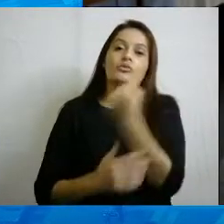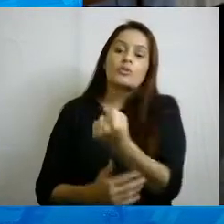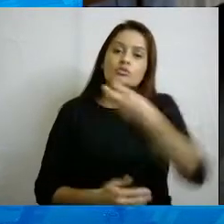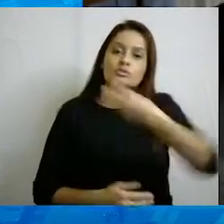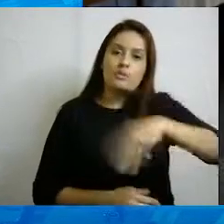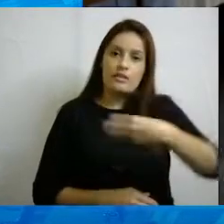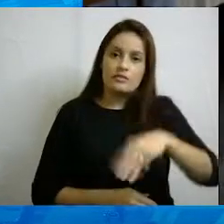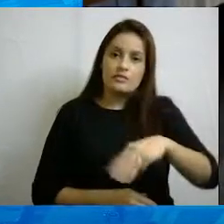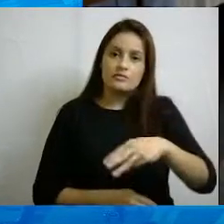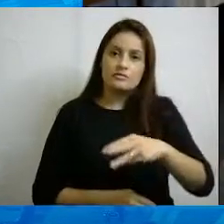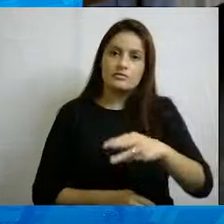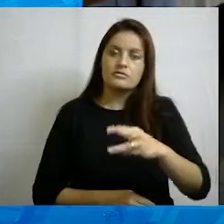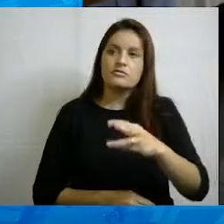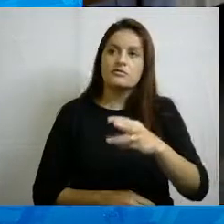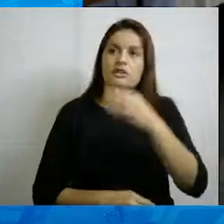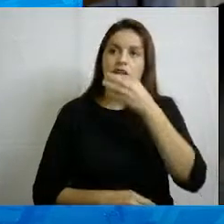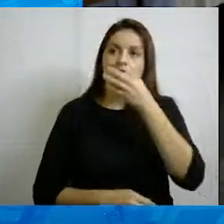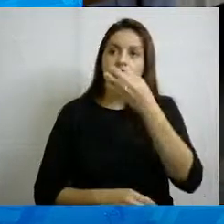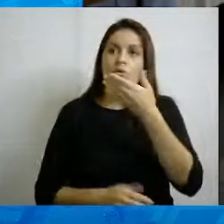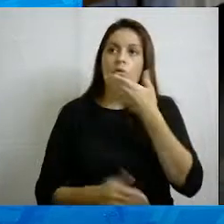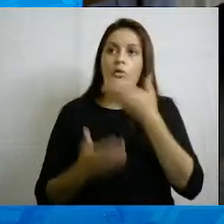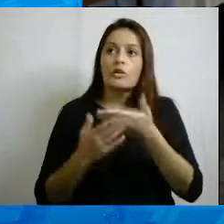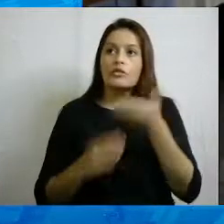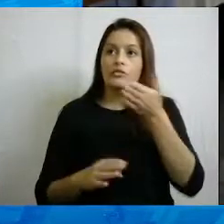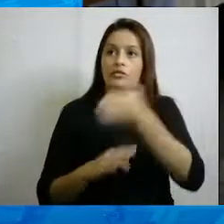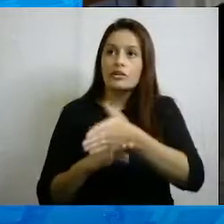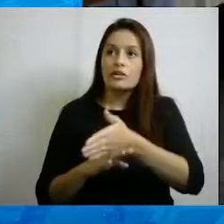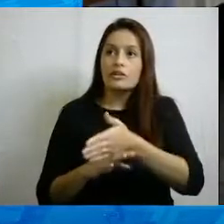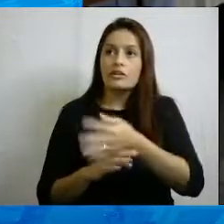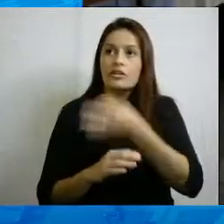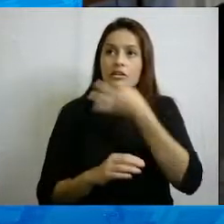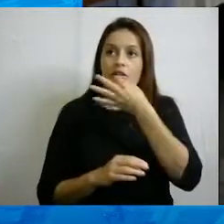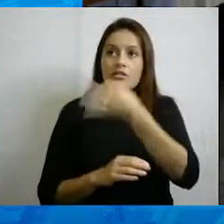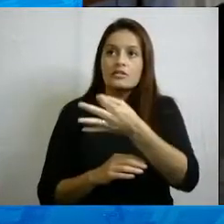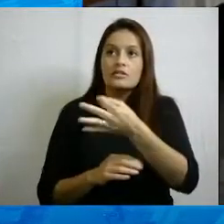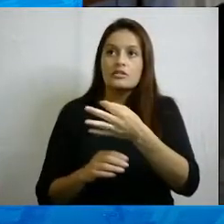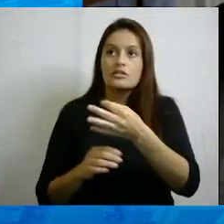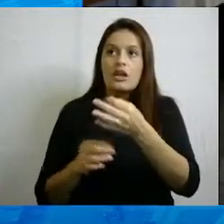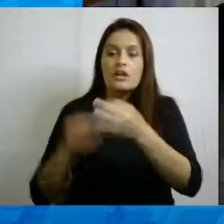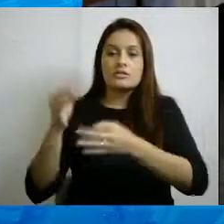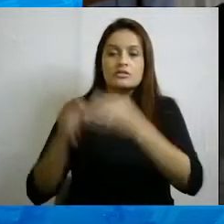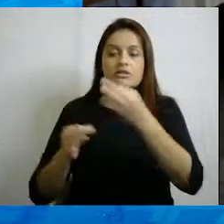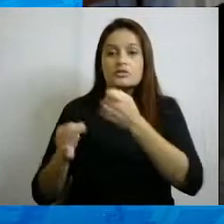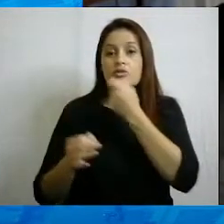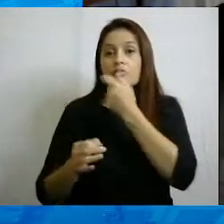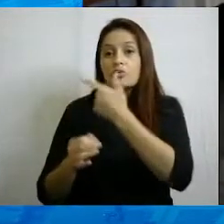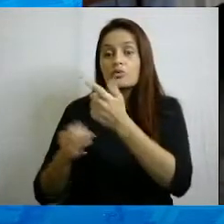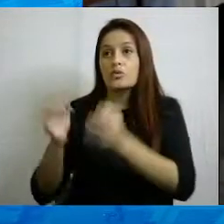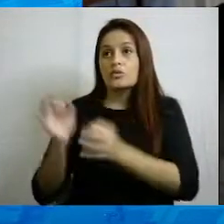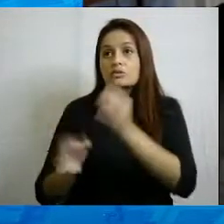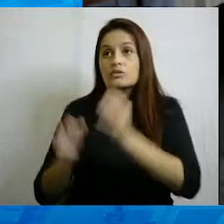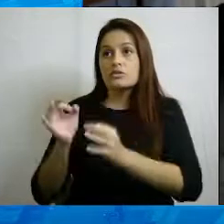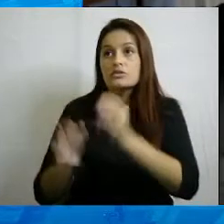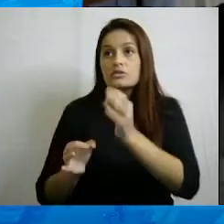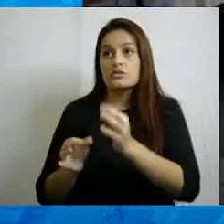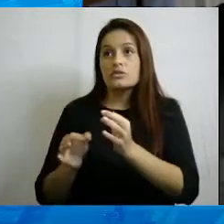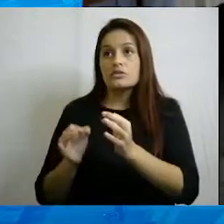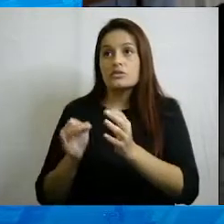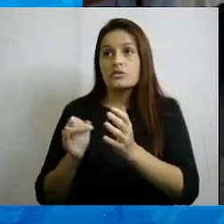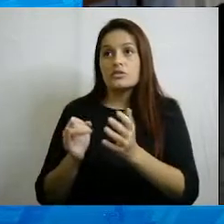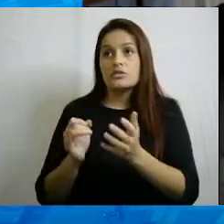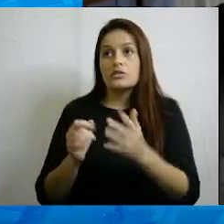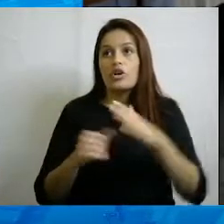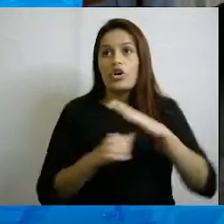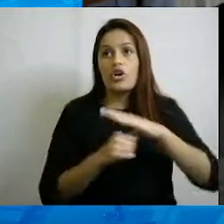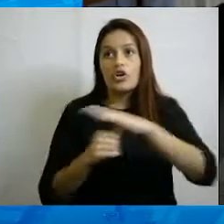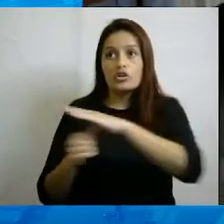porque claro, yo les podría haber dicho cuando fui a la reunión, podría haber ido a la asistencia judicial, pero para eso tienen alcaldesa, para eso tienen concejales,